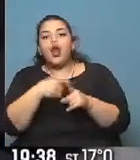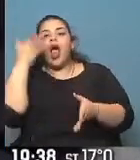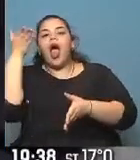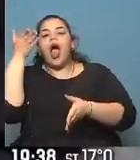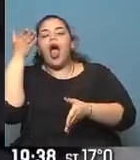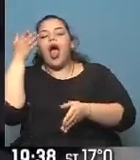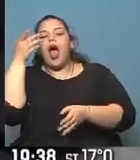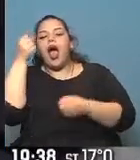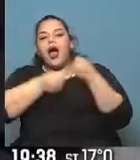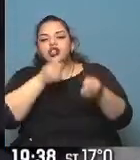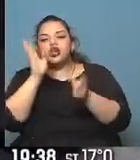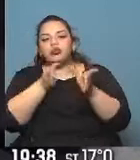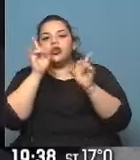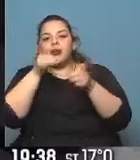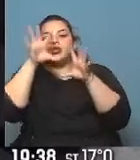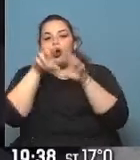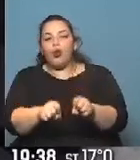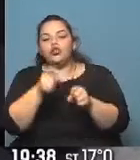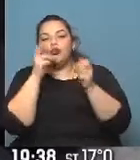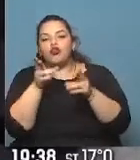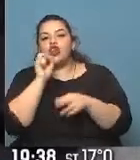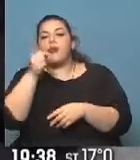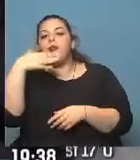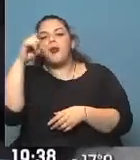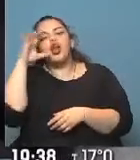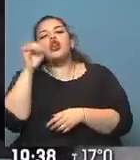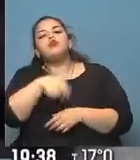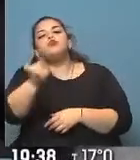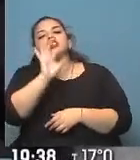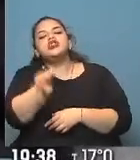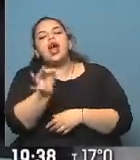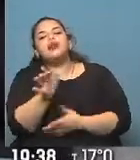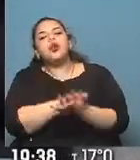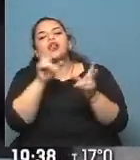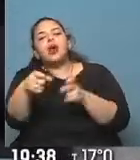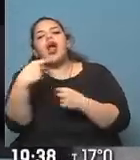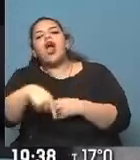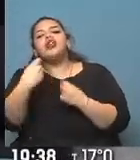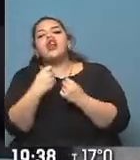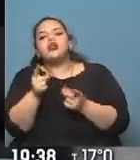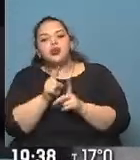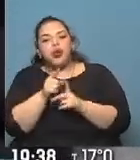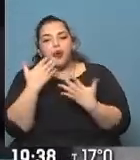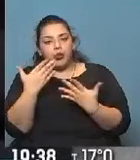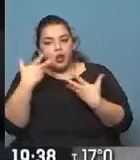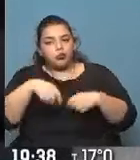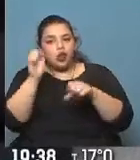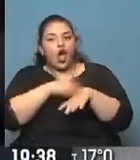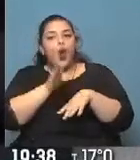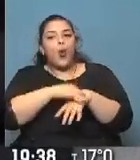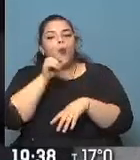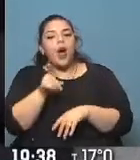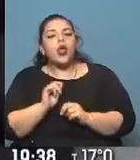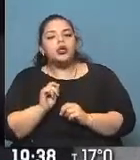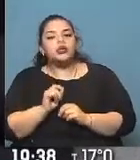tortura con secuestro una a una maestra en moreno que sabe del caso y qué se está haciendo para tratar de encontrar a los culpables bueno